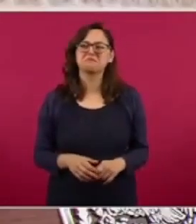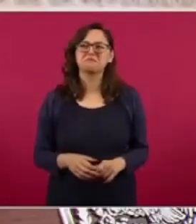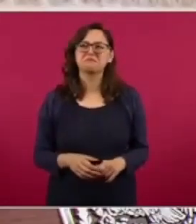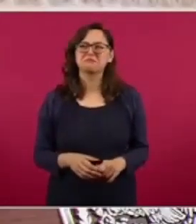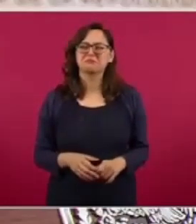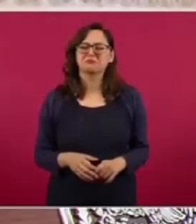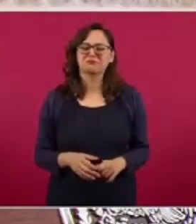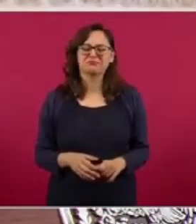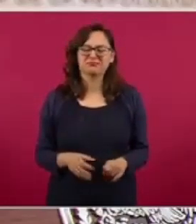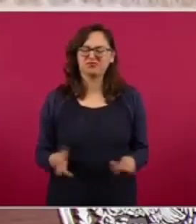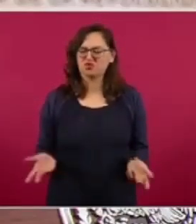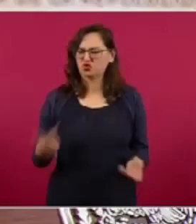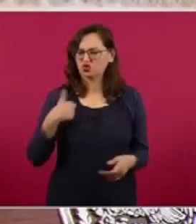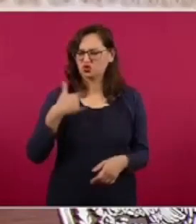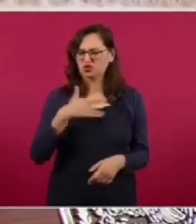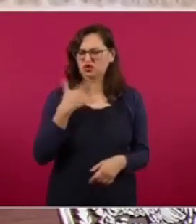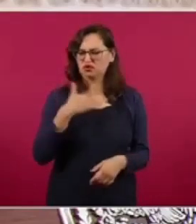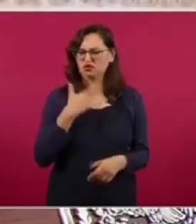haya tapados,